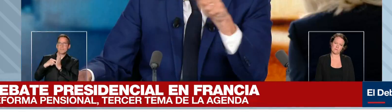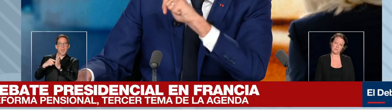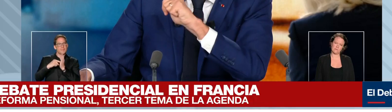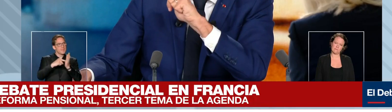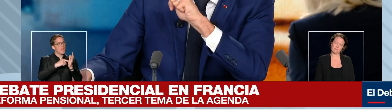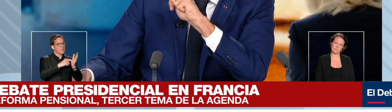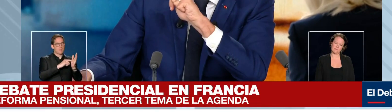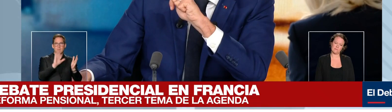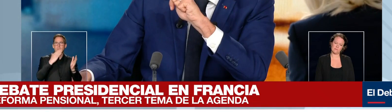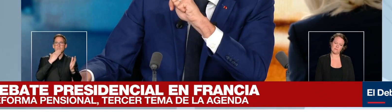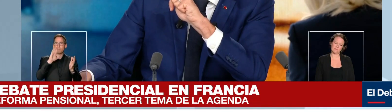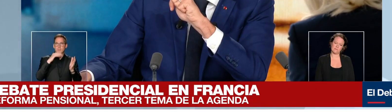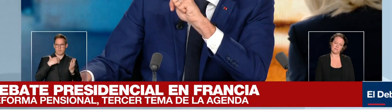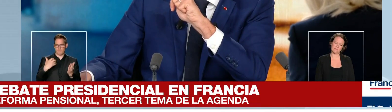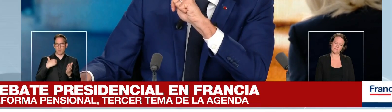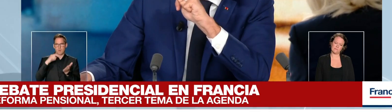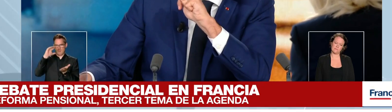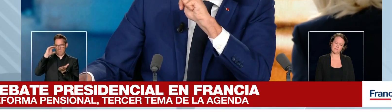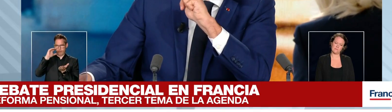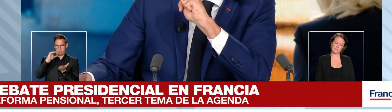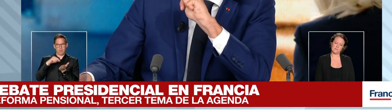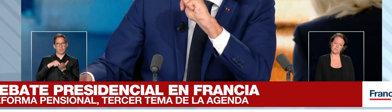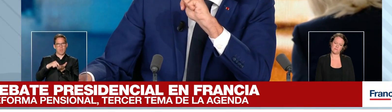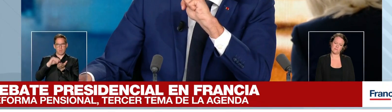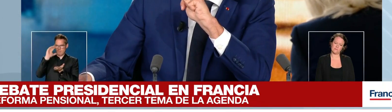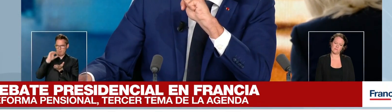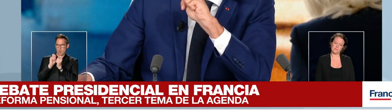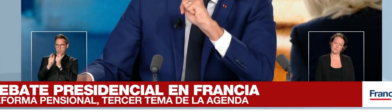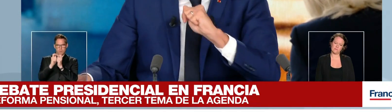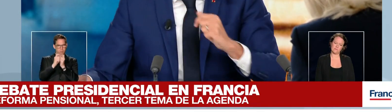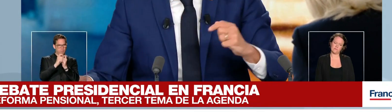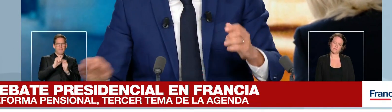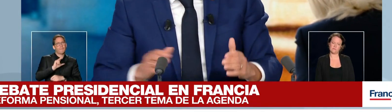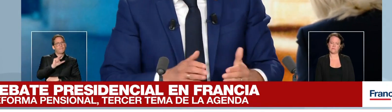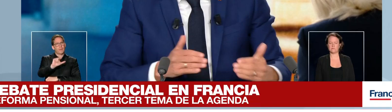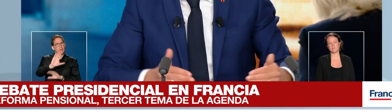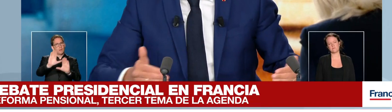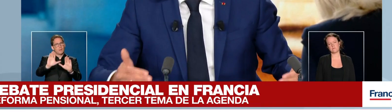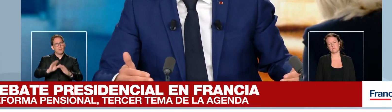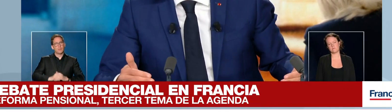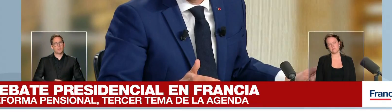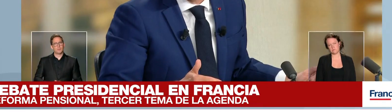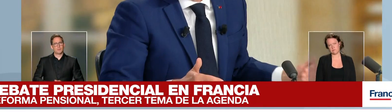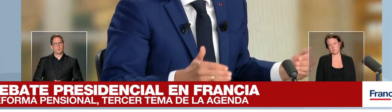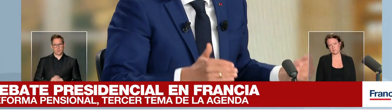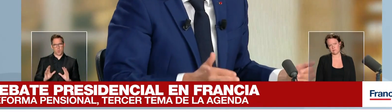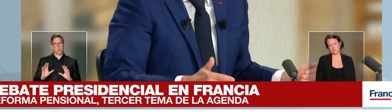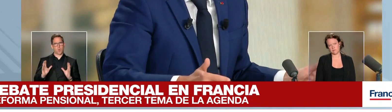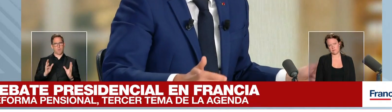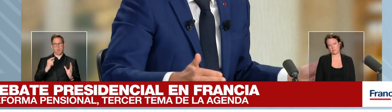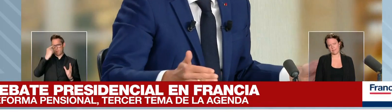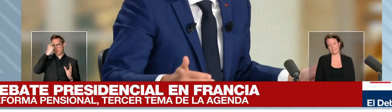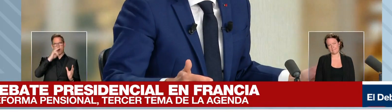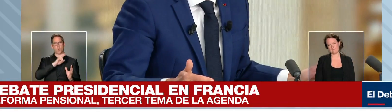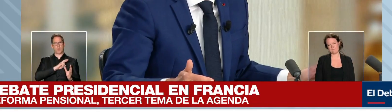la deuda, quiero empezar a pagarla en este próximo mandato si me dan la confianza. Y solamente hay una manera de